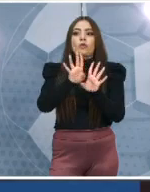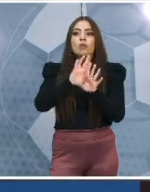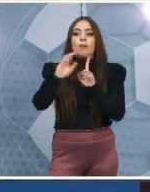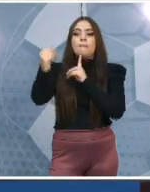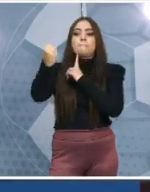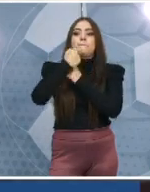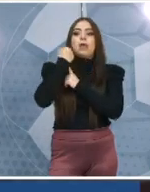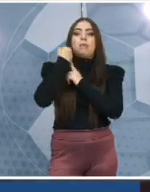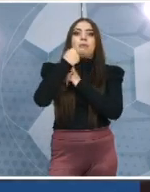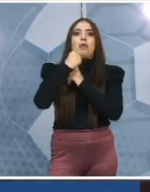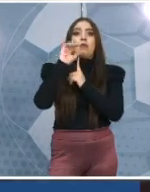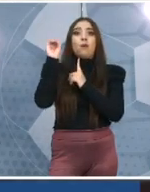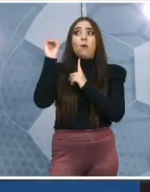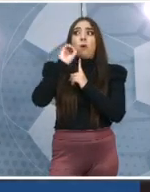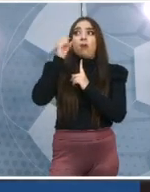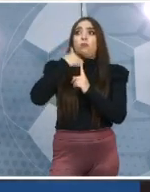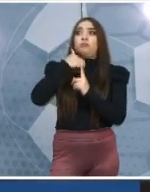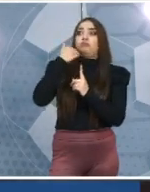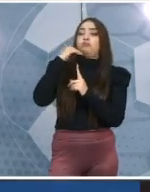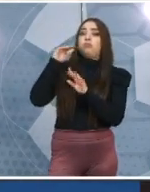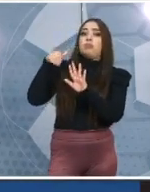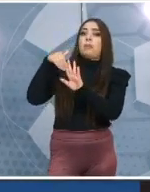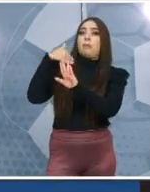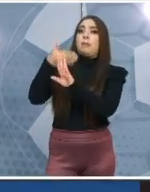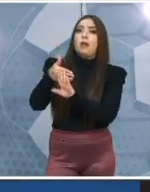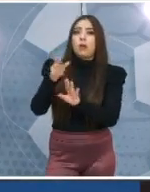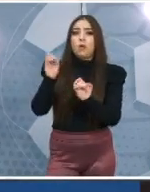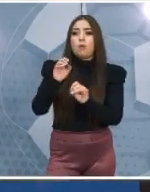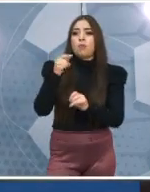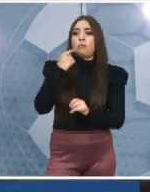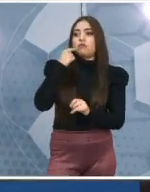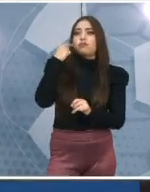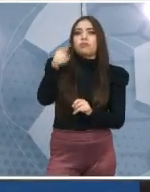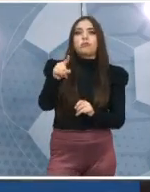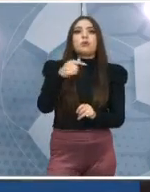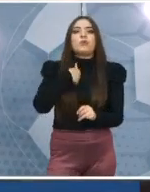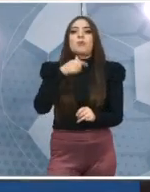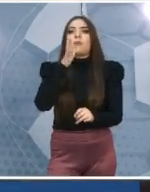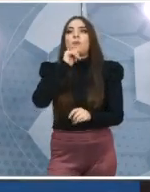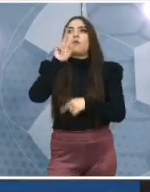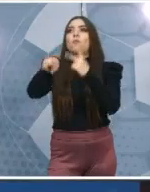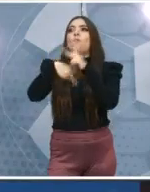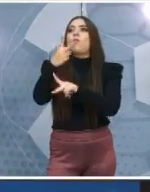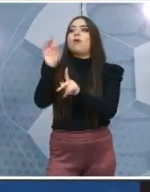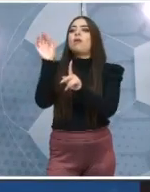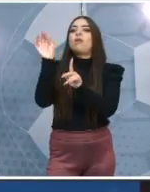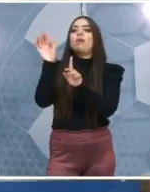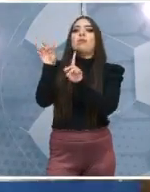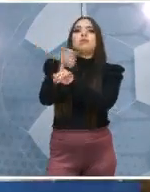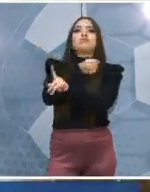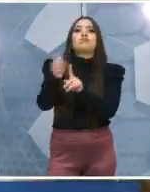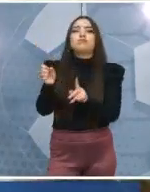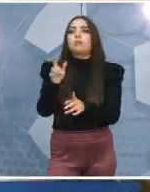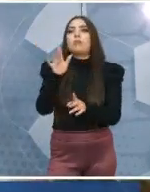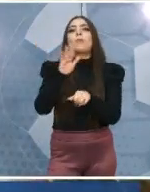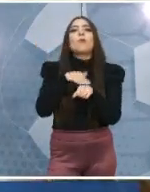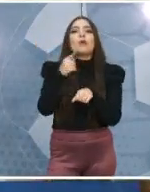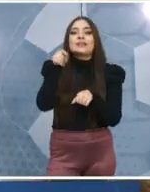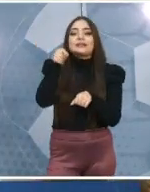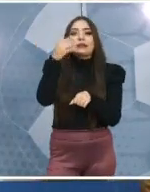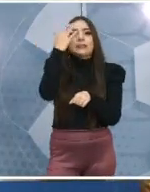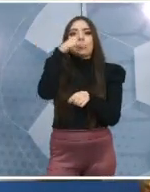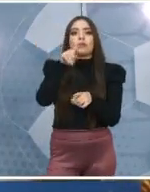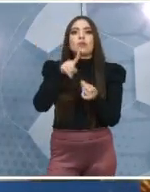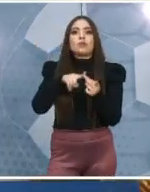qué? Porque saben en dónde viven. Entonces no pueden ir a denunciar porque pueden llegar otra vez con ellos a golpearlos. Es por ese motivo que